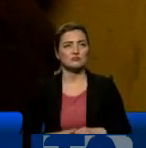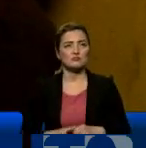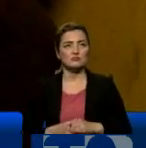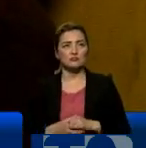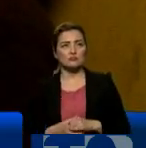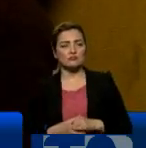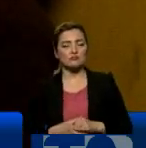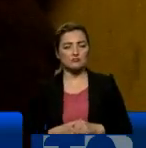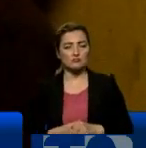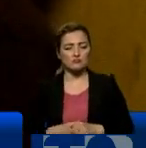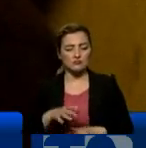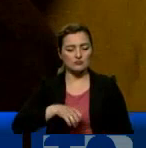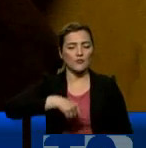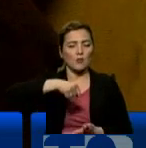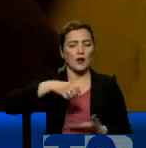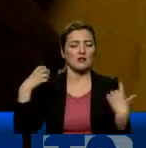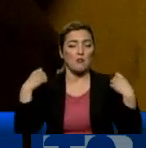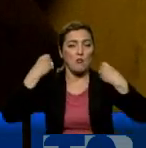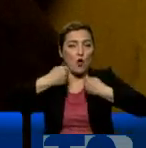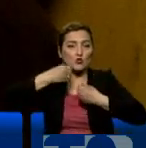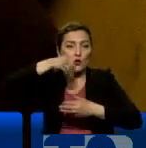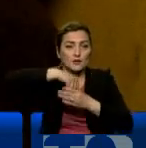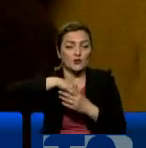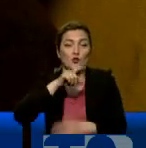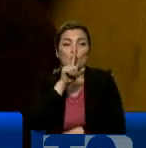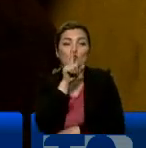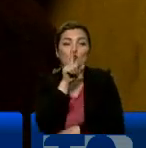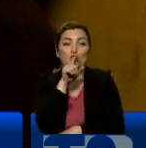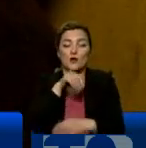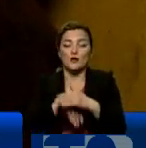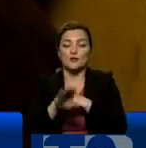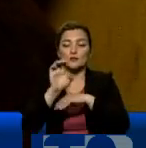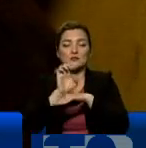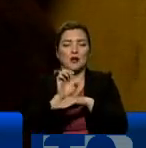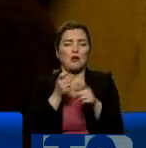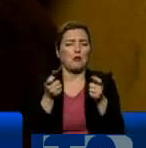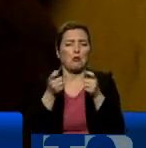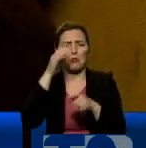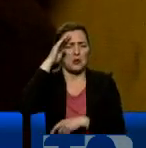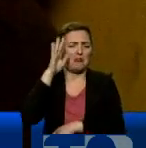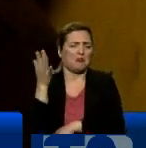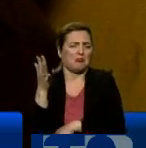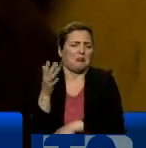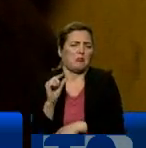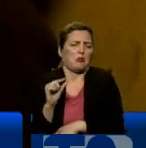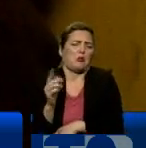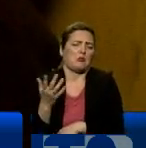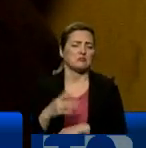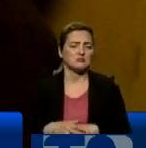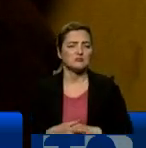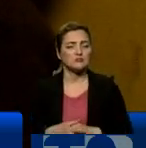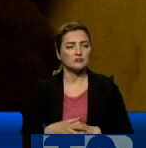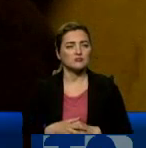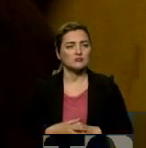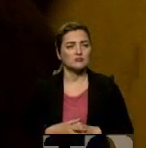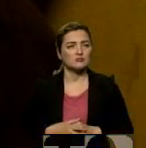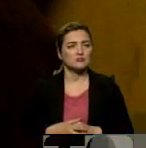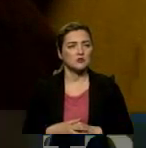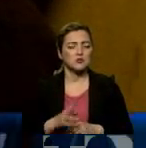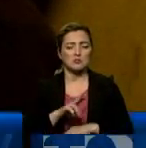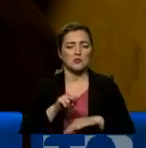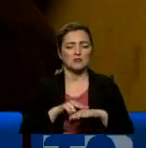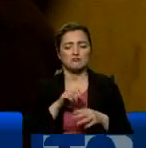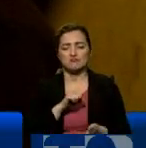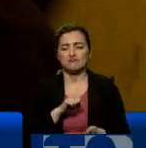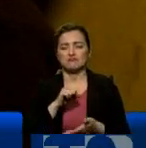En maletas, en bolsos. Como aquí no hay mucho control, se las transporta normalmente.